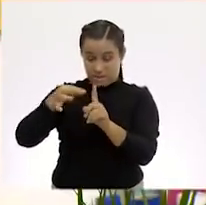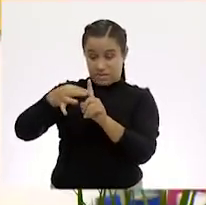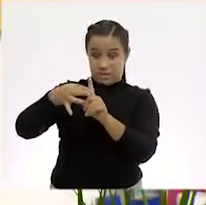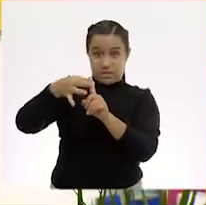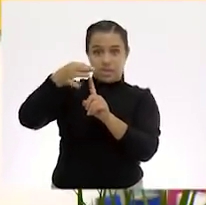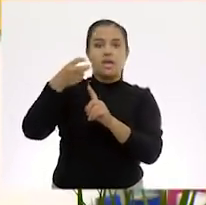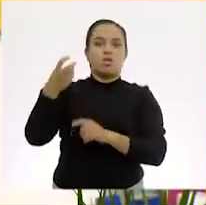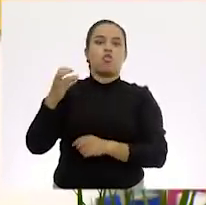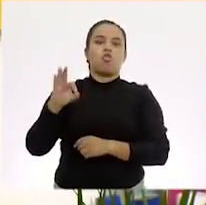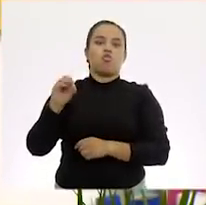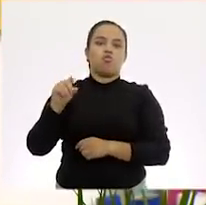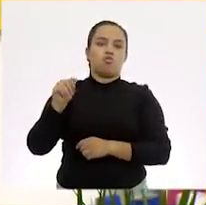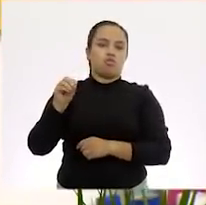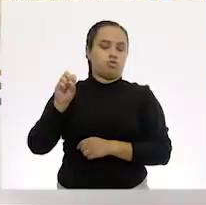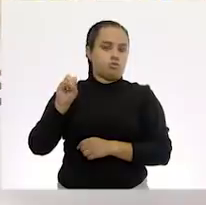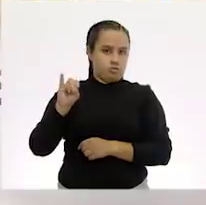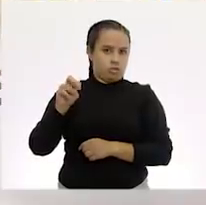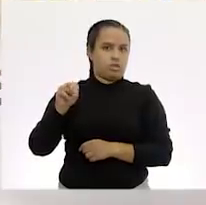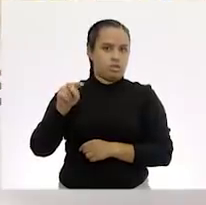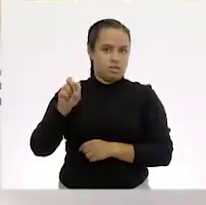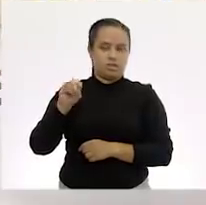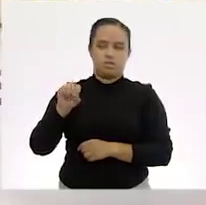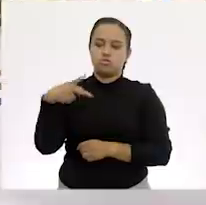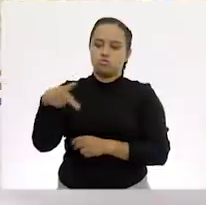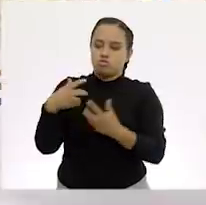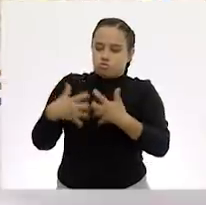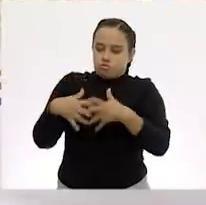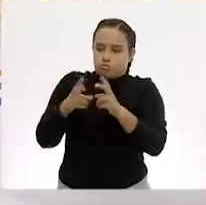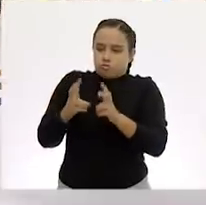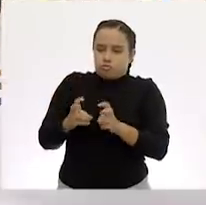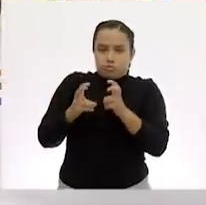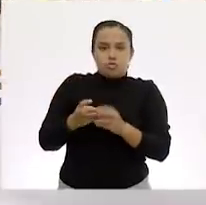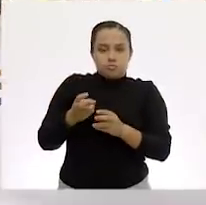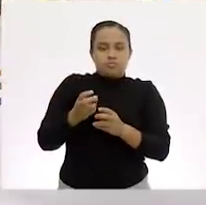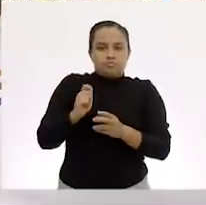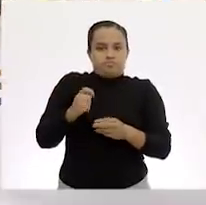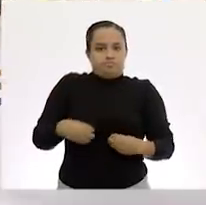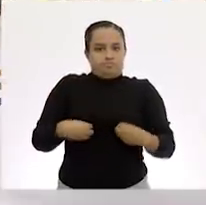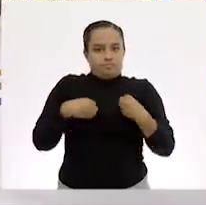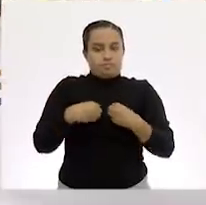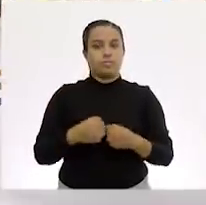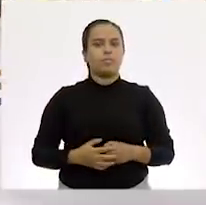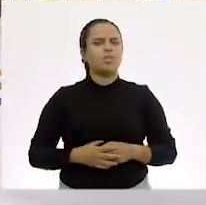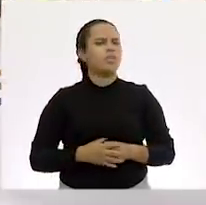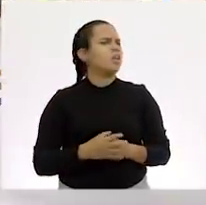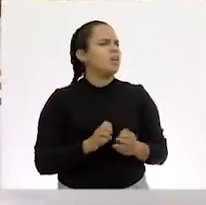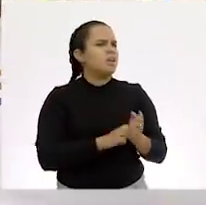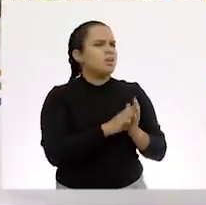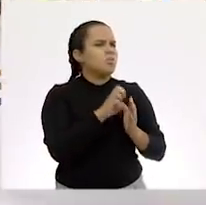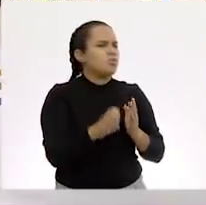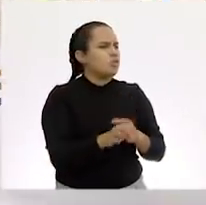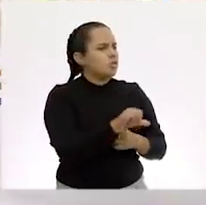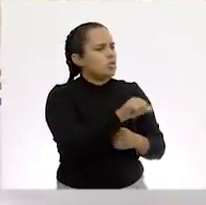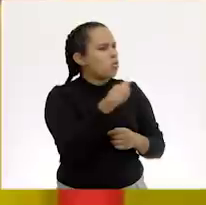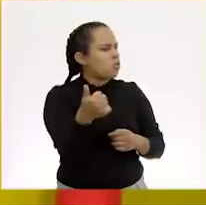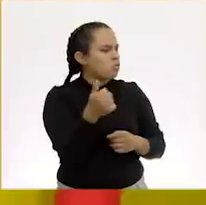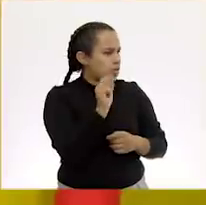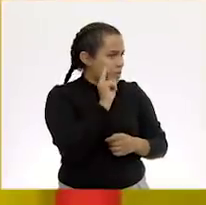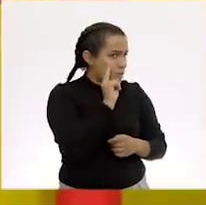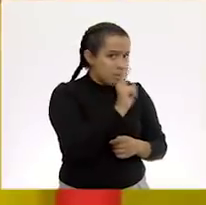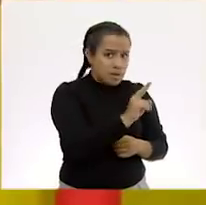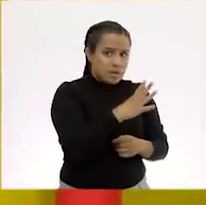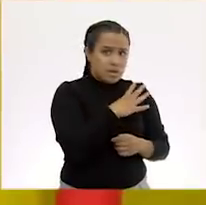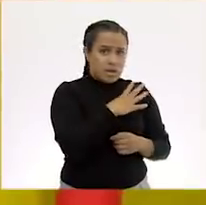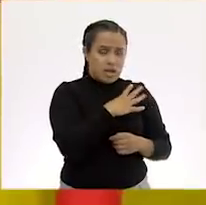cabo la fotosíntesis. Muy Entonces, bien. esta es una excepción. Y ¿Qué bueno, sucede con alguna Ruth. otra? ¿Ves por ahí